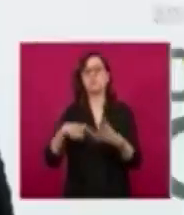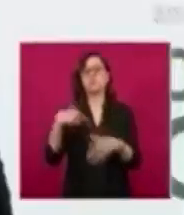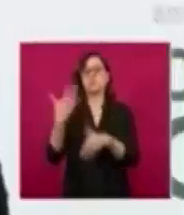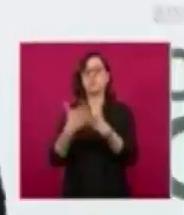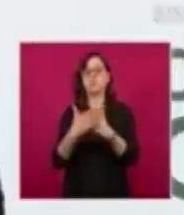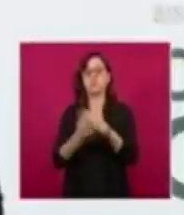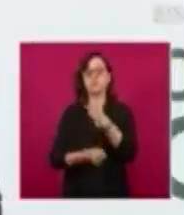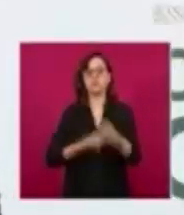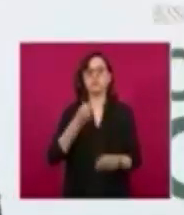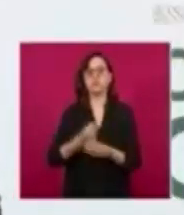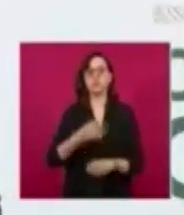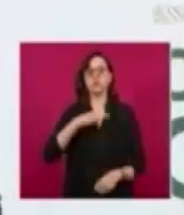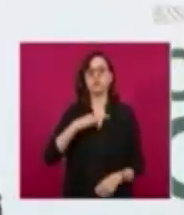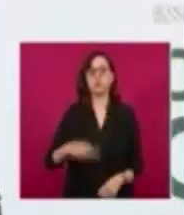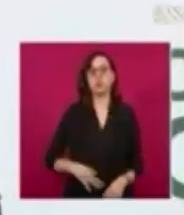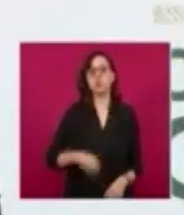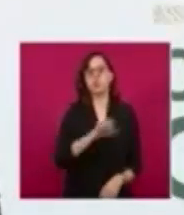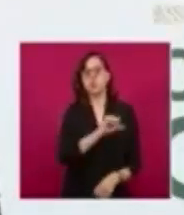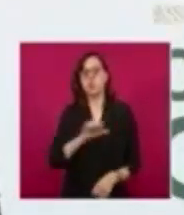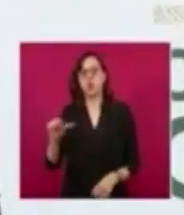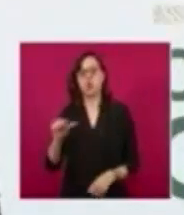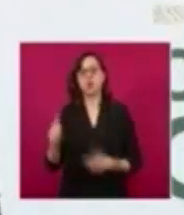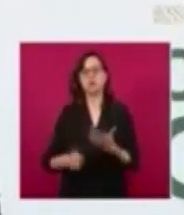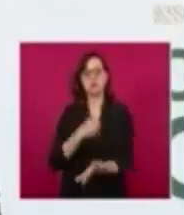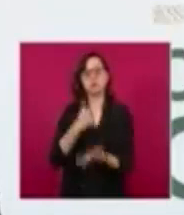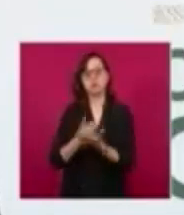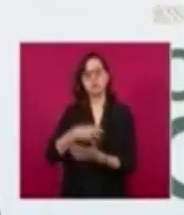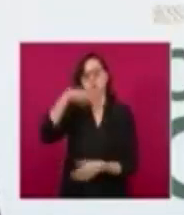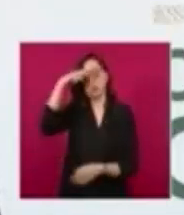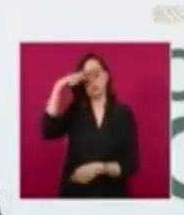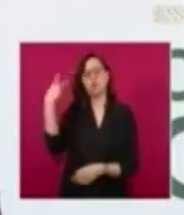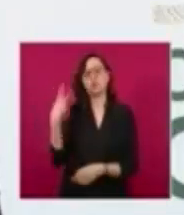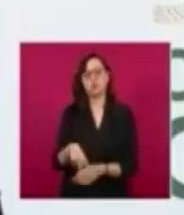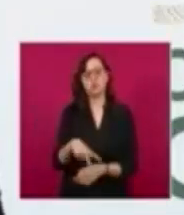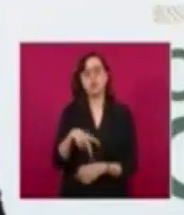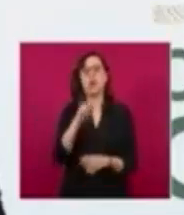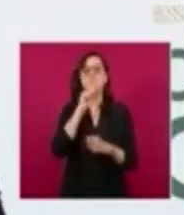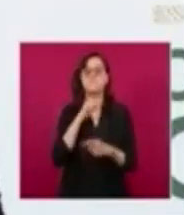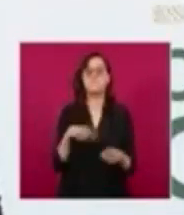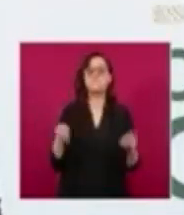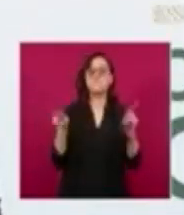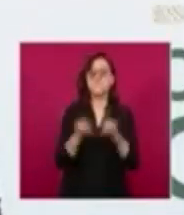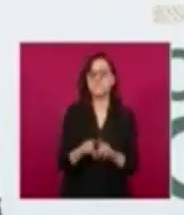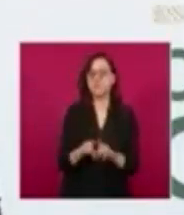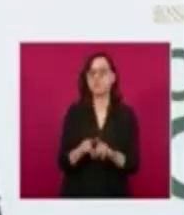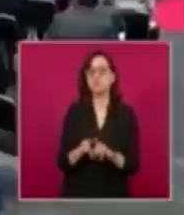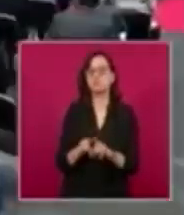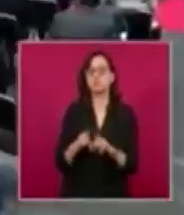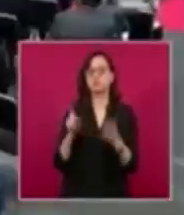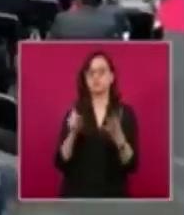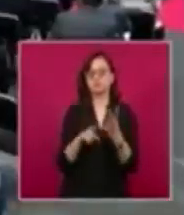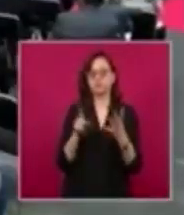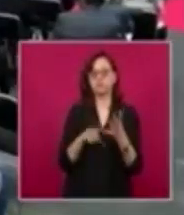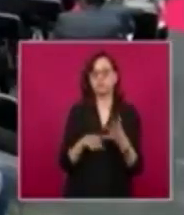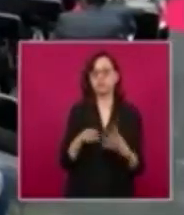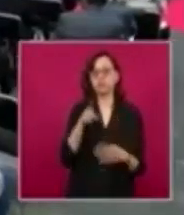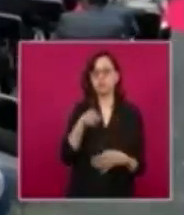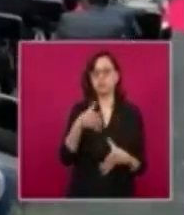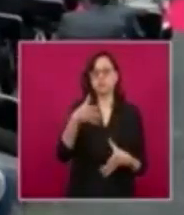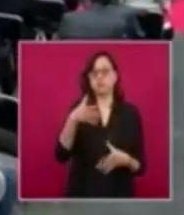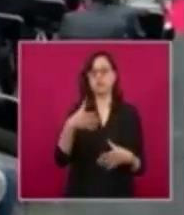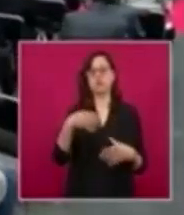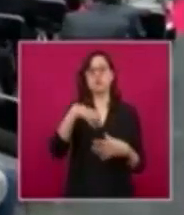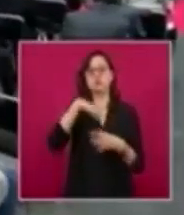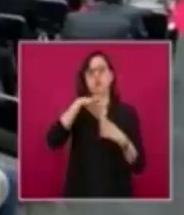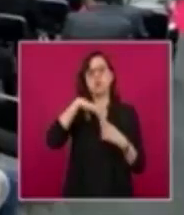una ley minera, en donde, aparte lo del litio, que ya no nos había avisado que iba a ser un bien